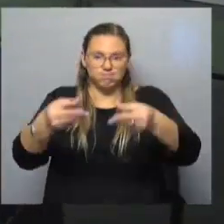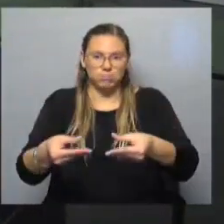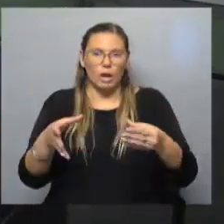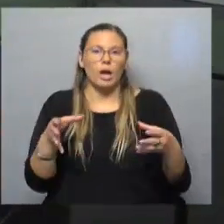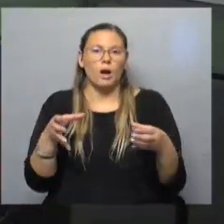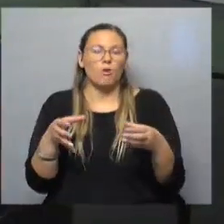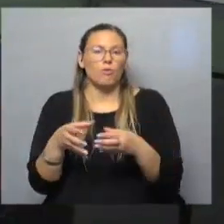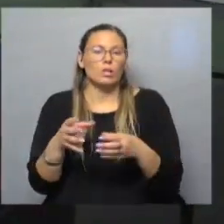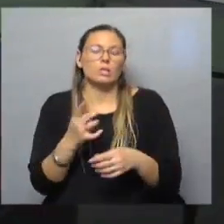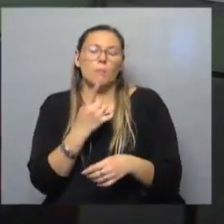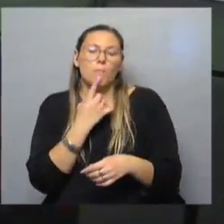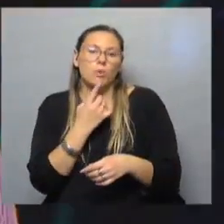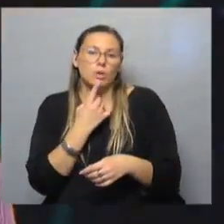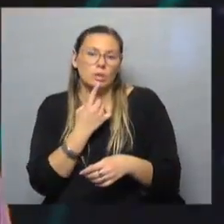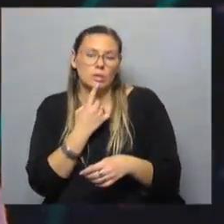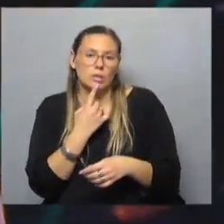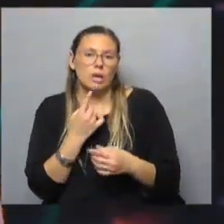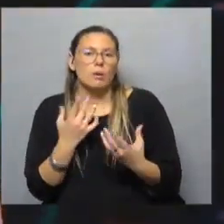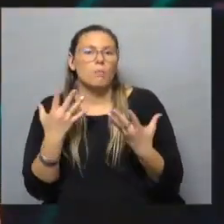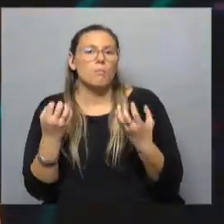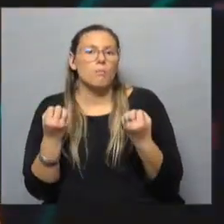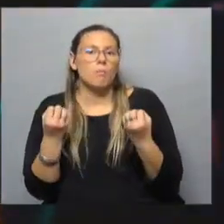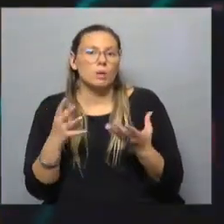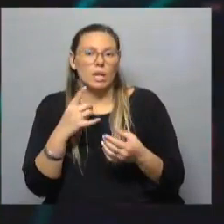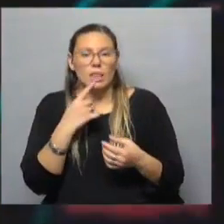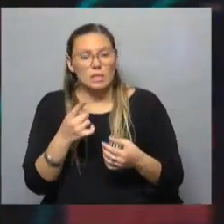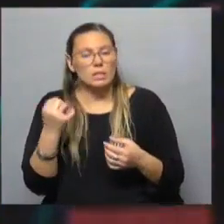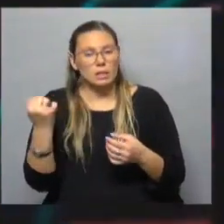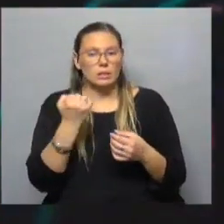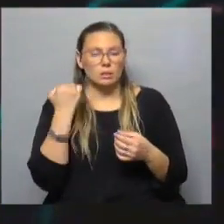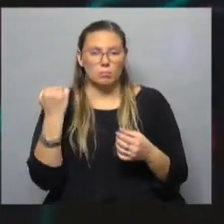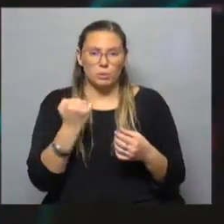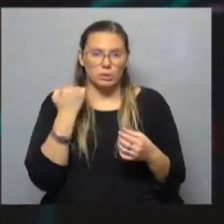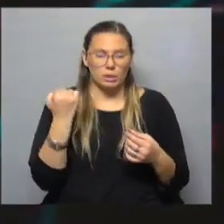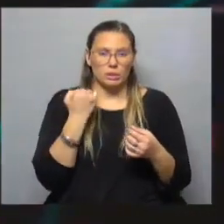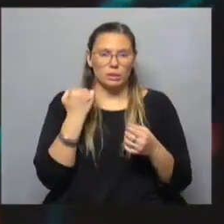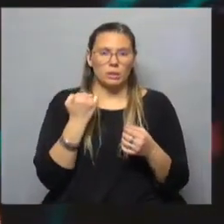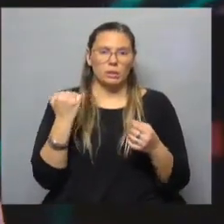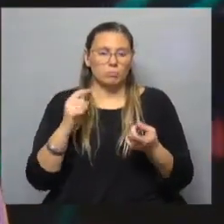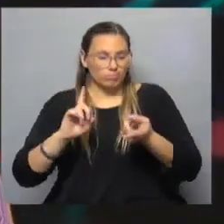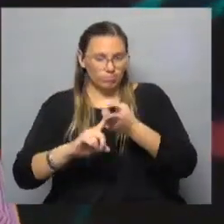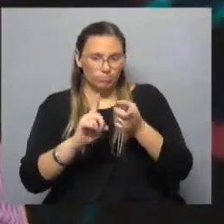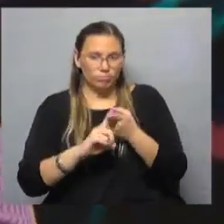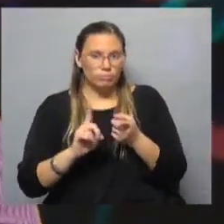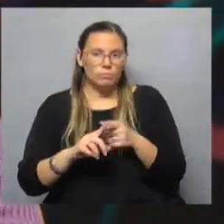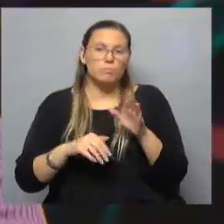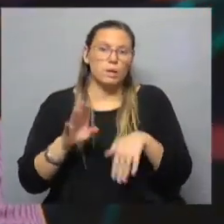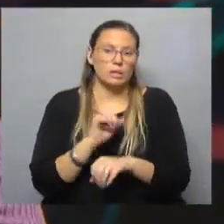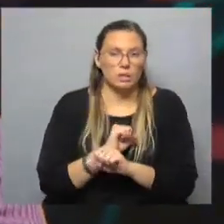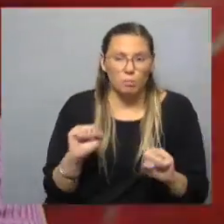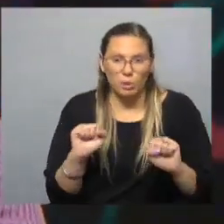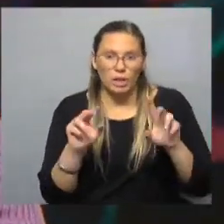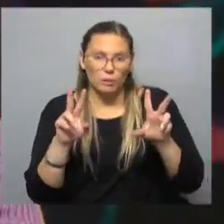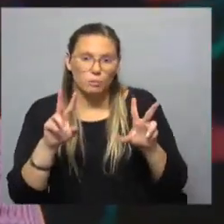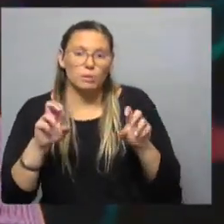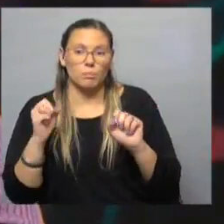porque sostiene que es importante tratar de acordar lo más posible un tema